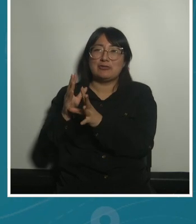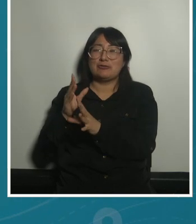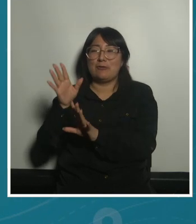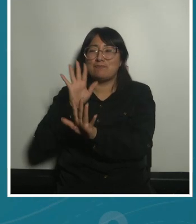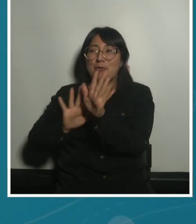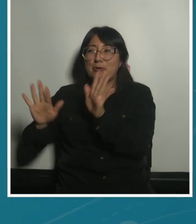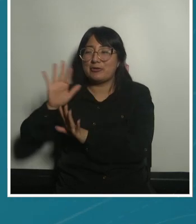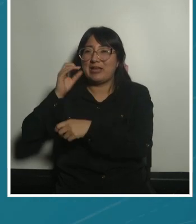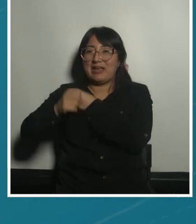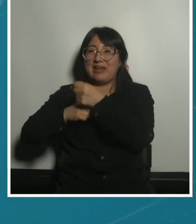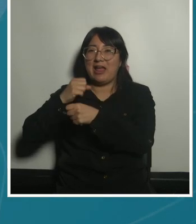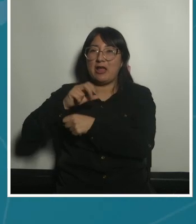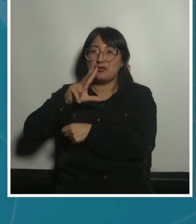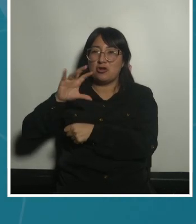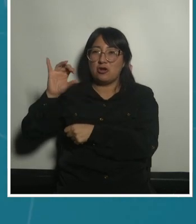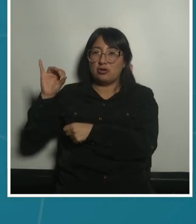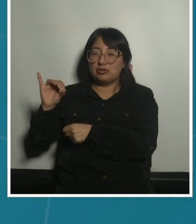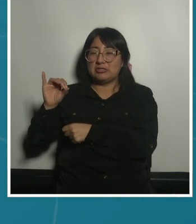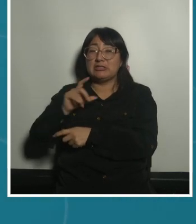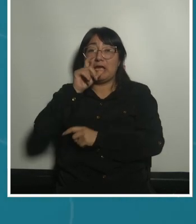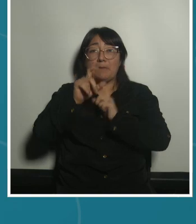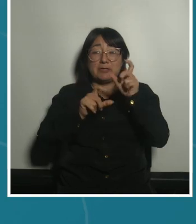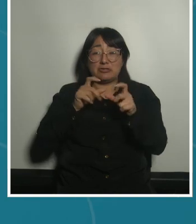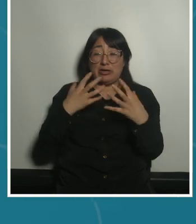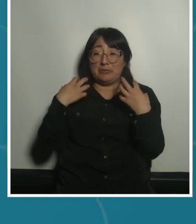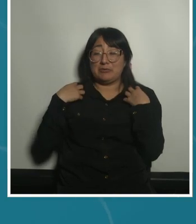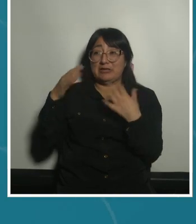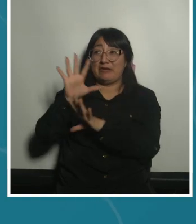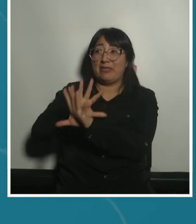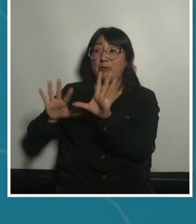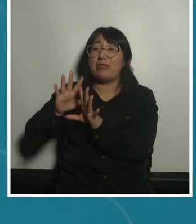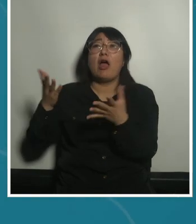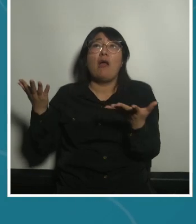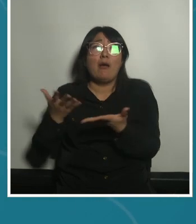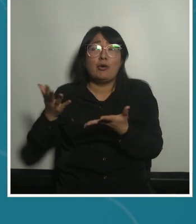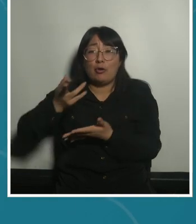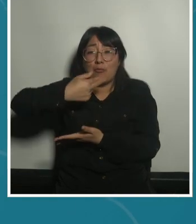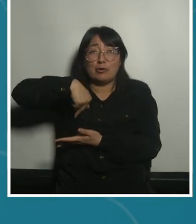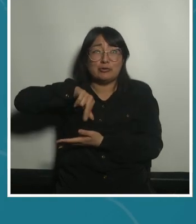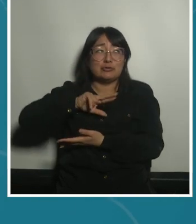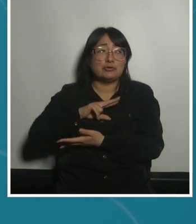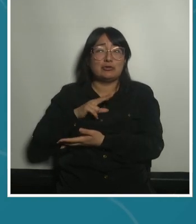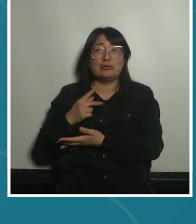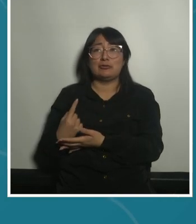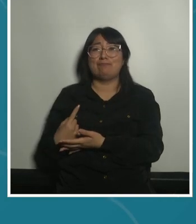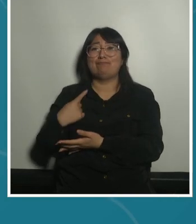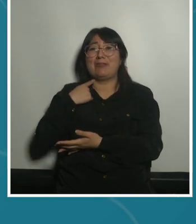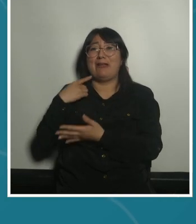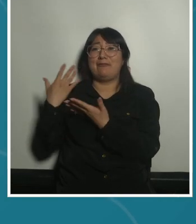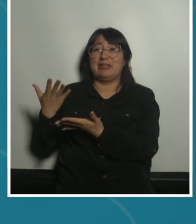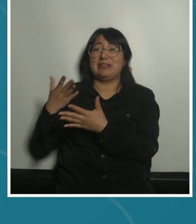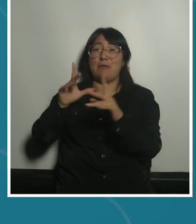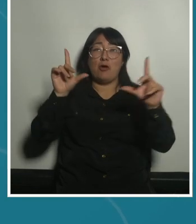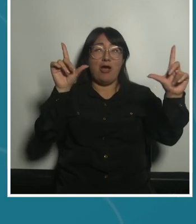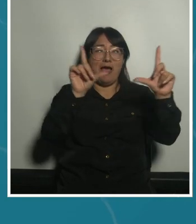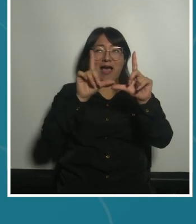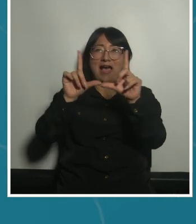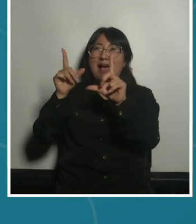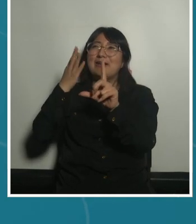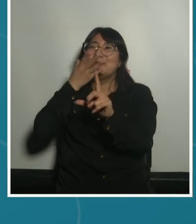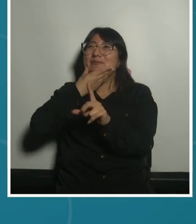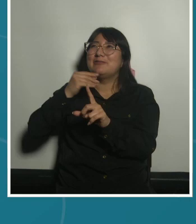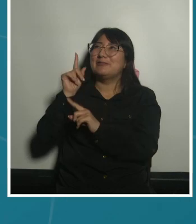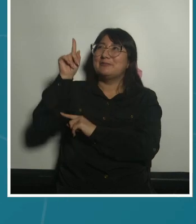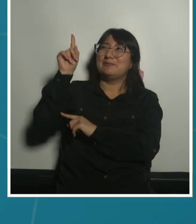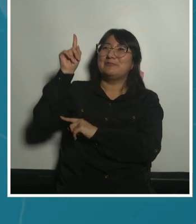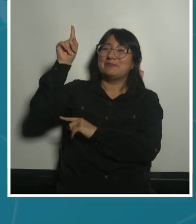años 80 a través de santuarios de la naturaleza. ¿Cómo es que nosotros llegamos entonces a tener estos paisajes? Ya les decía,